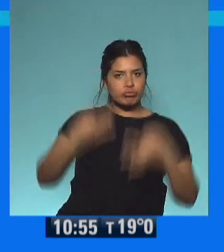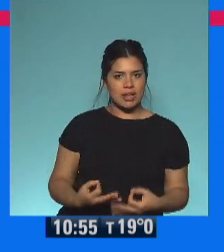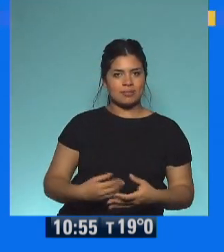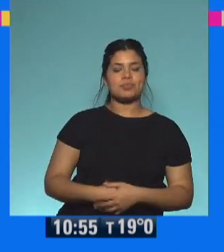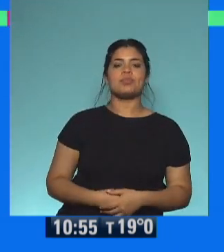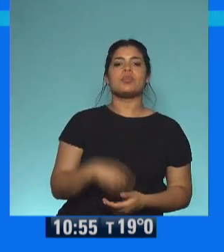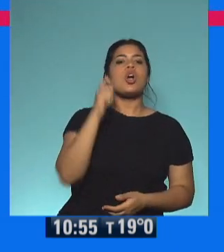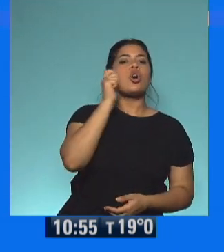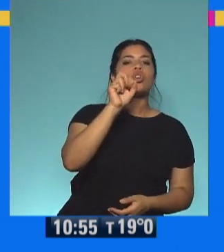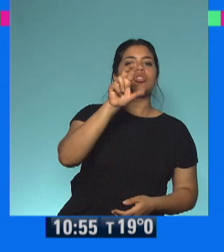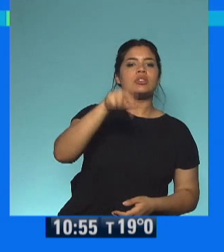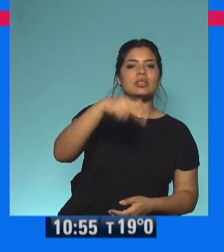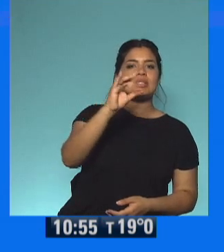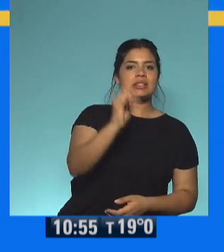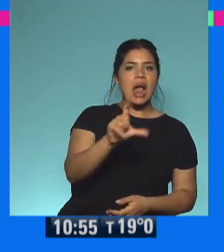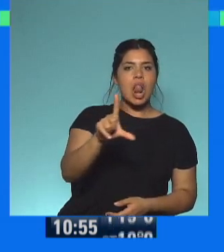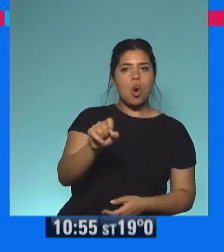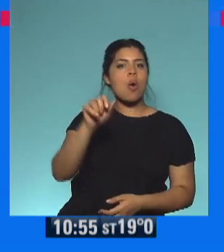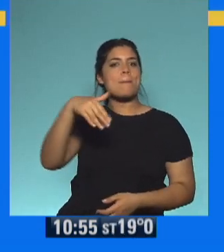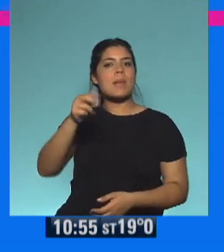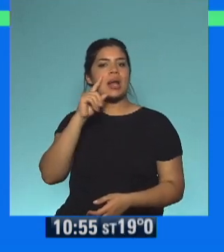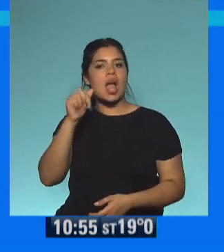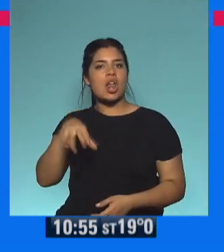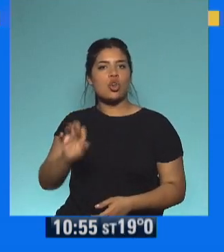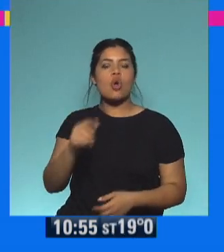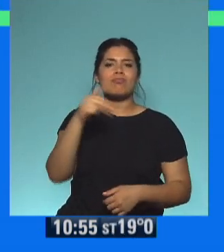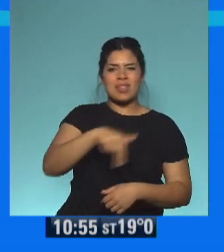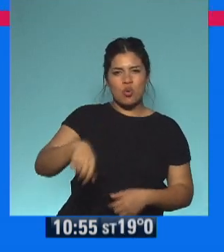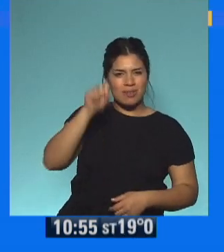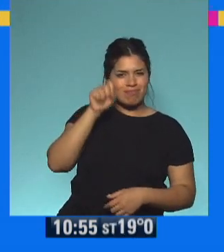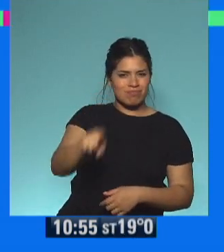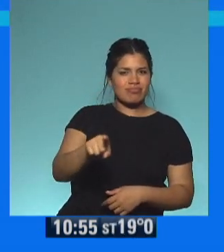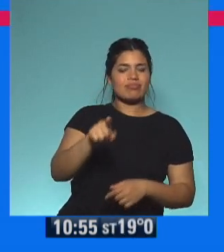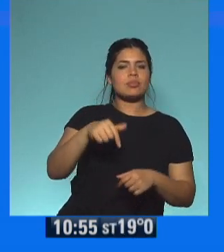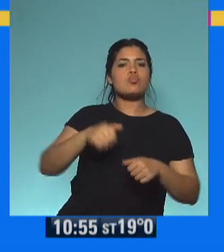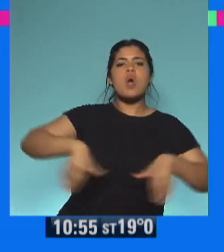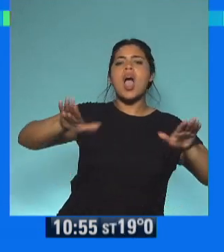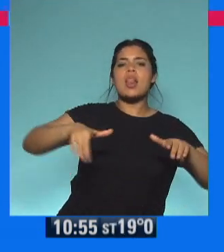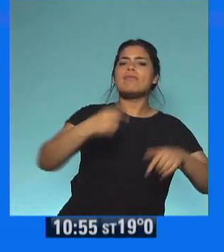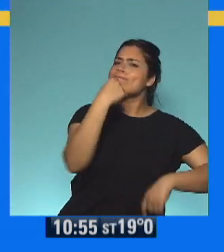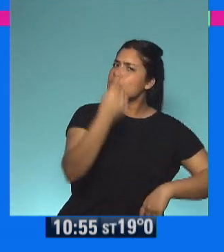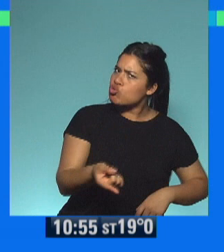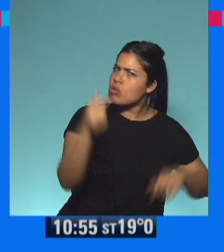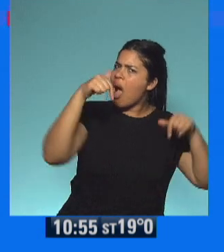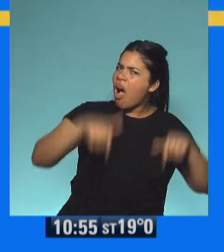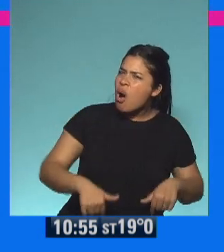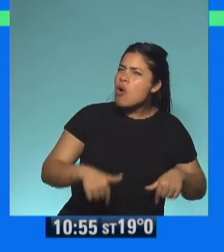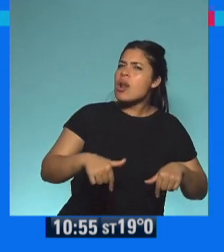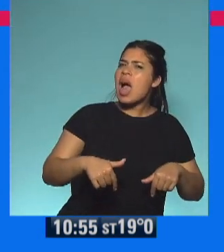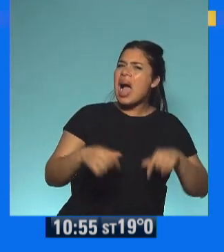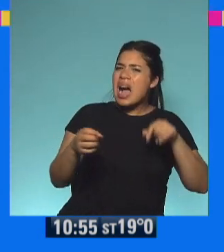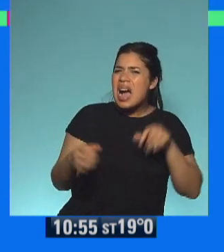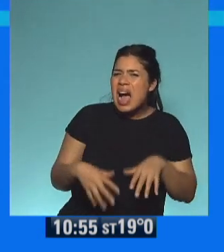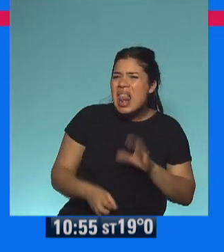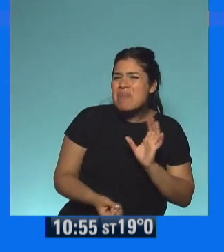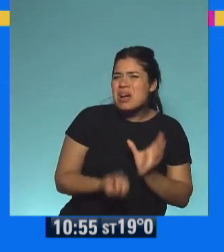Gonzalo y Mariano dicen, volando con ustedes desde Plotier, Neuquén. Y pregunta, ¿por qué ahora están en la mañana y